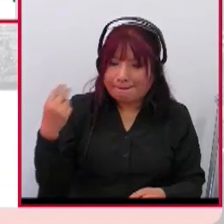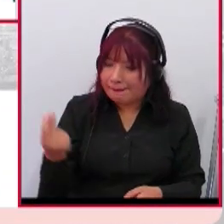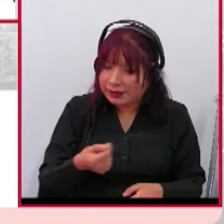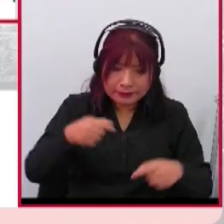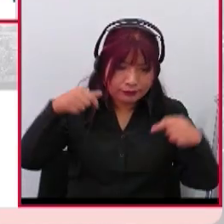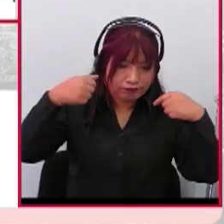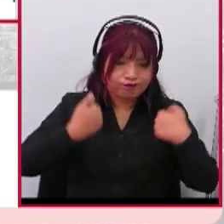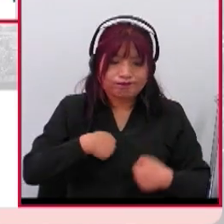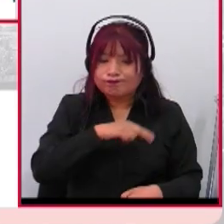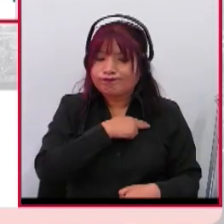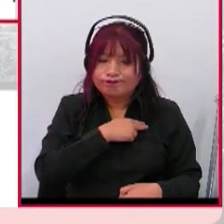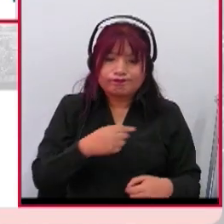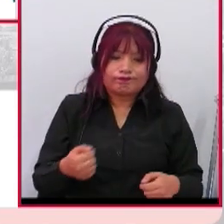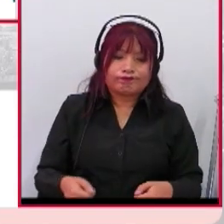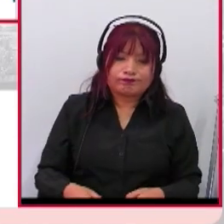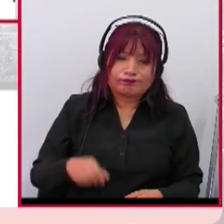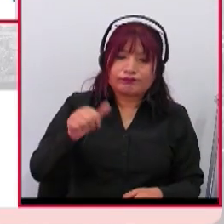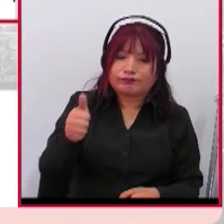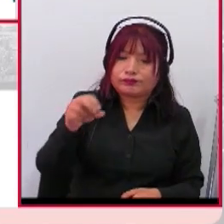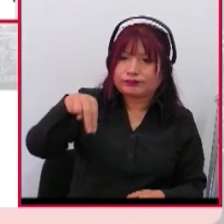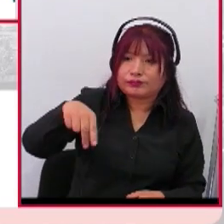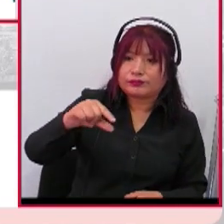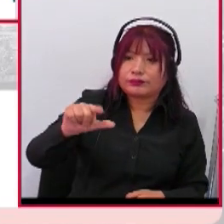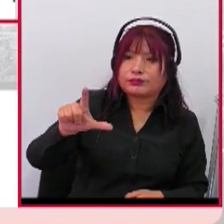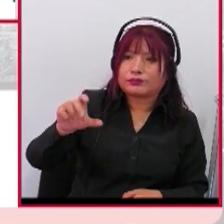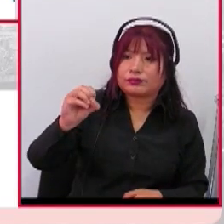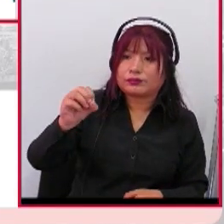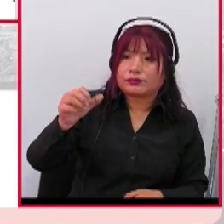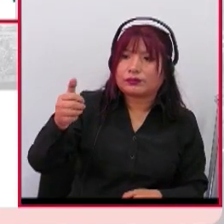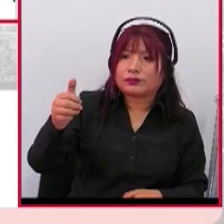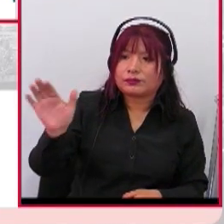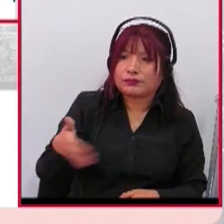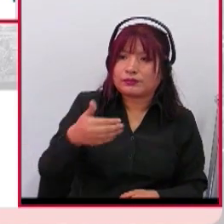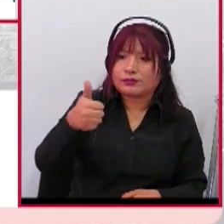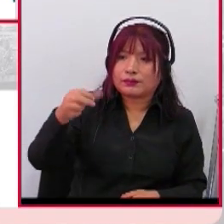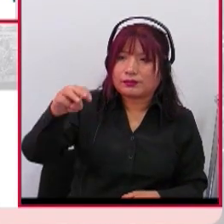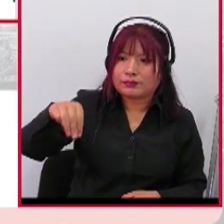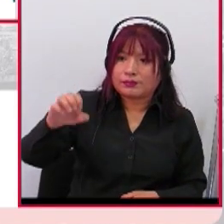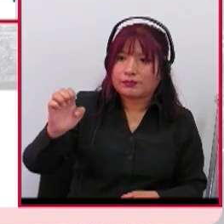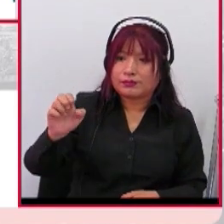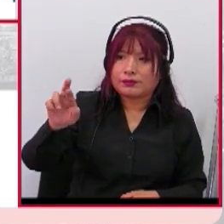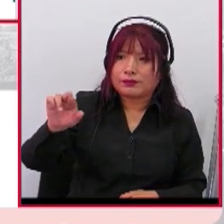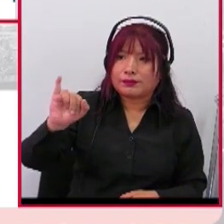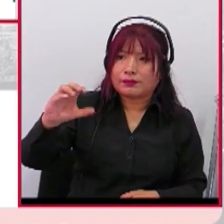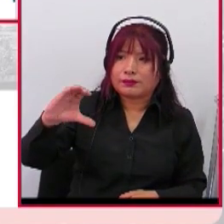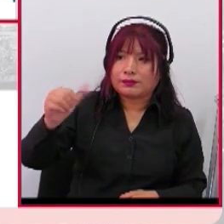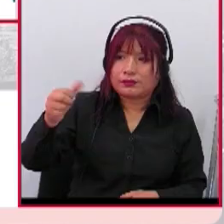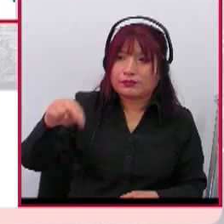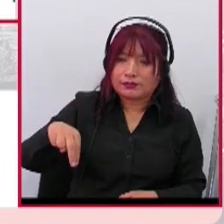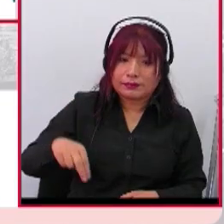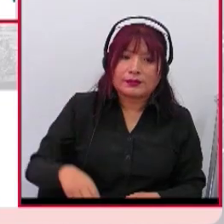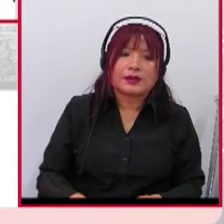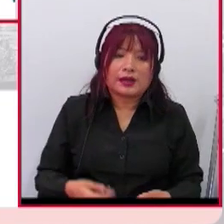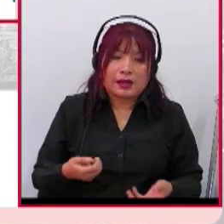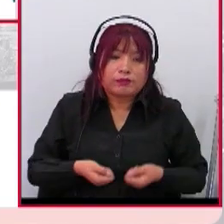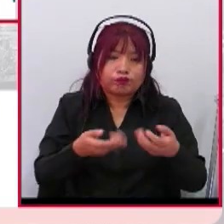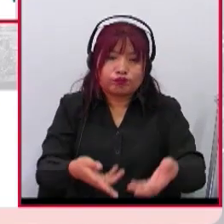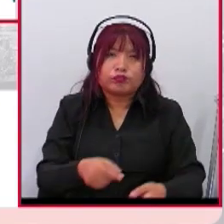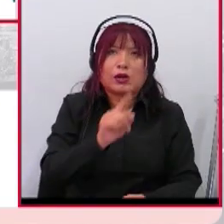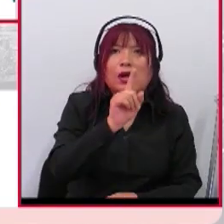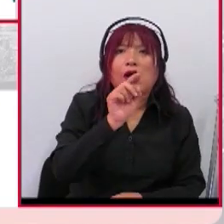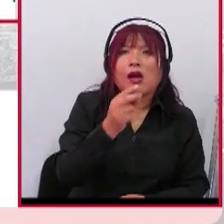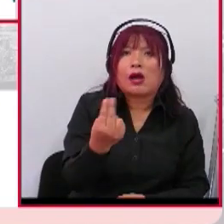rápidamente nosotros como Anglo American producimos aproximadamente el 12% del molibdeno a nivel nacional. Esta